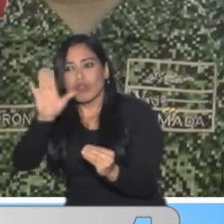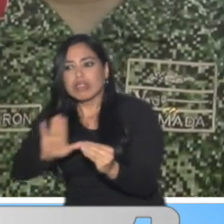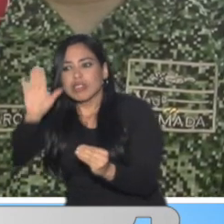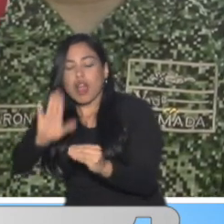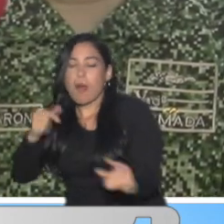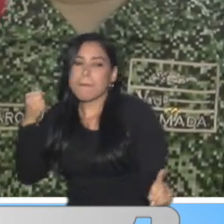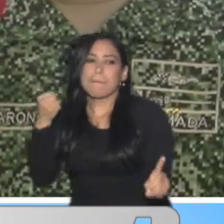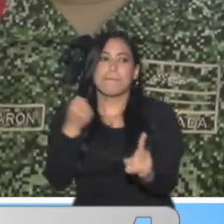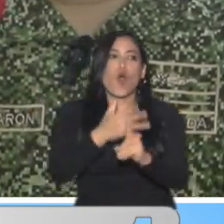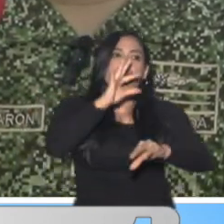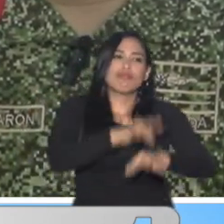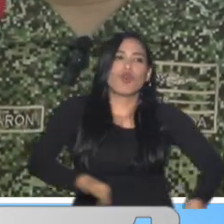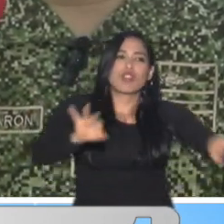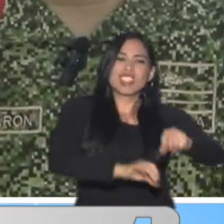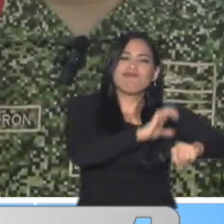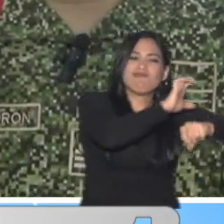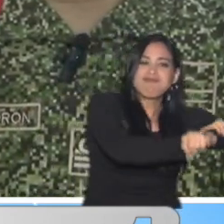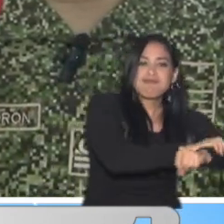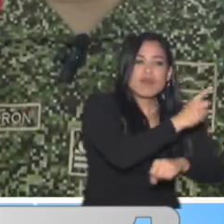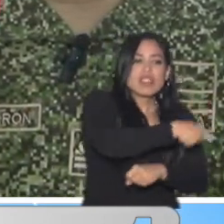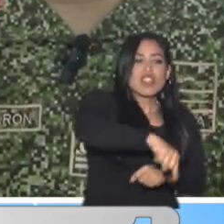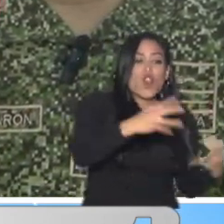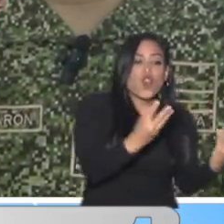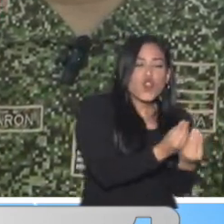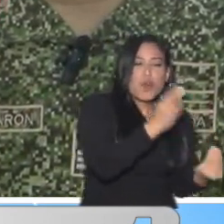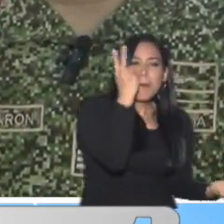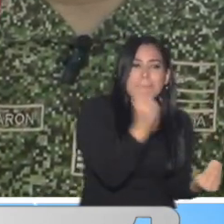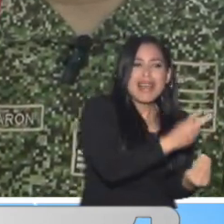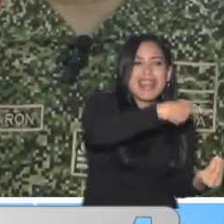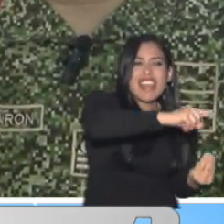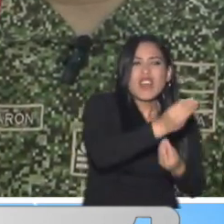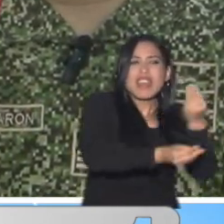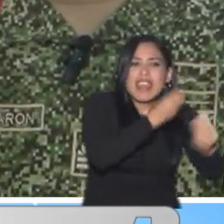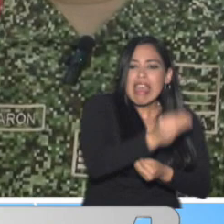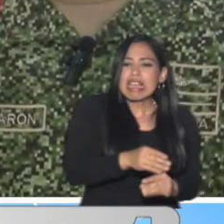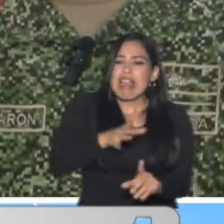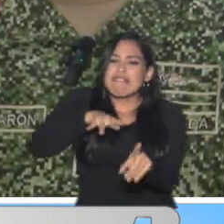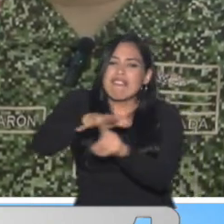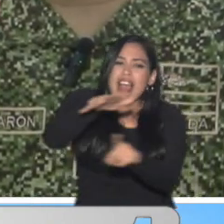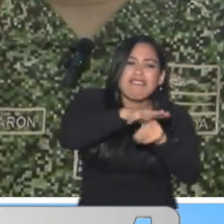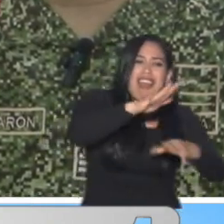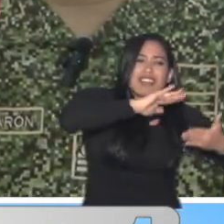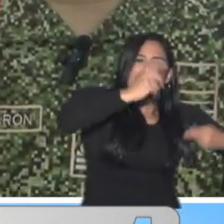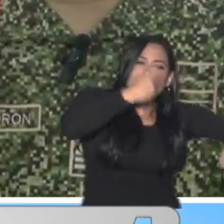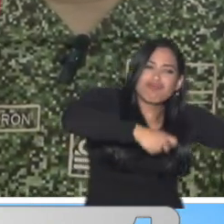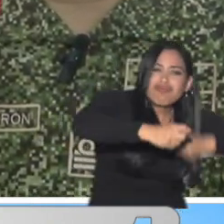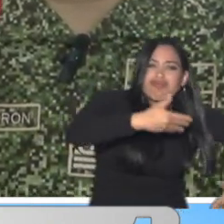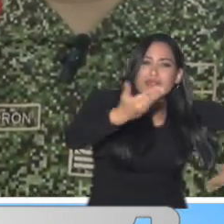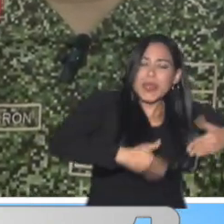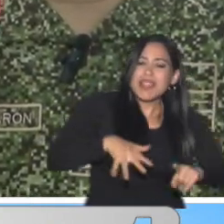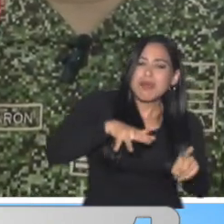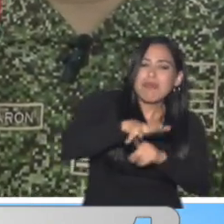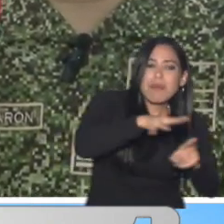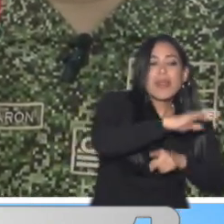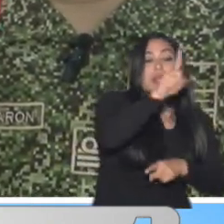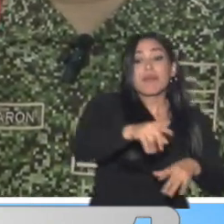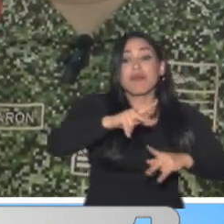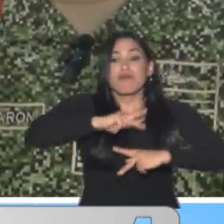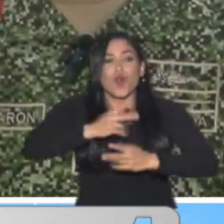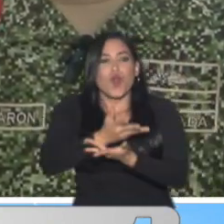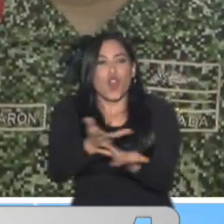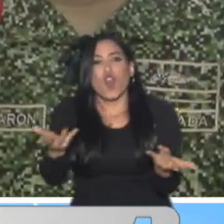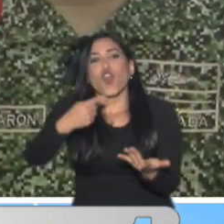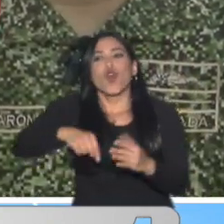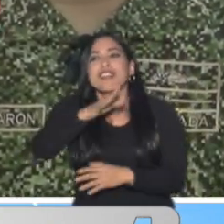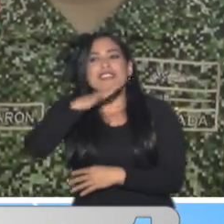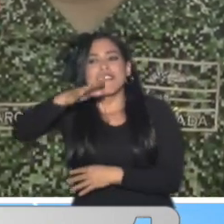poder dar un golpe contundente contra estas estructuras criminales que vienen azotando a nuestros comerciantes y a nuestros propietarios